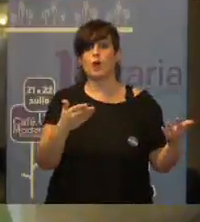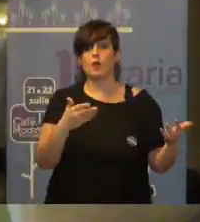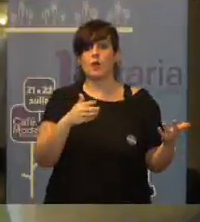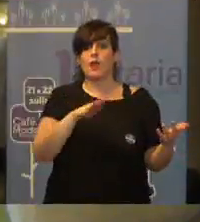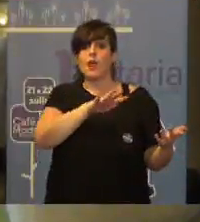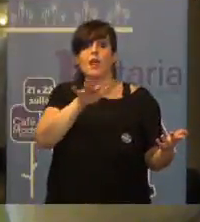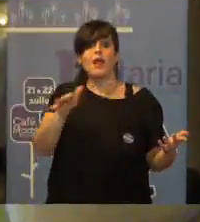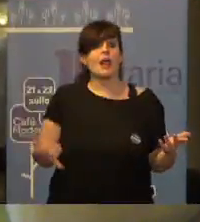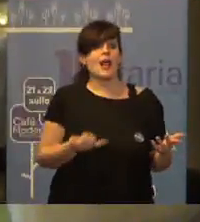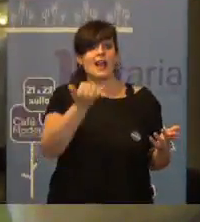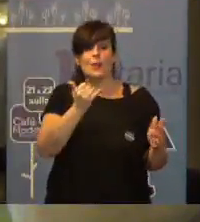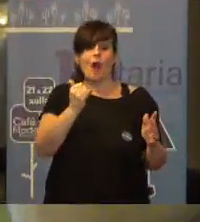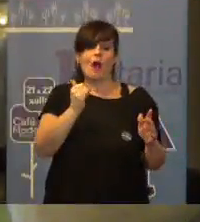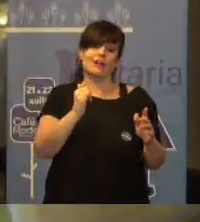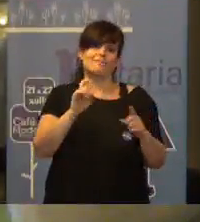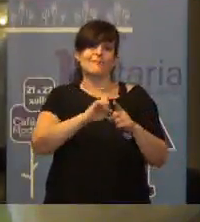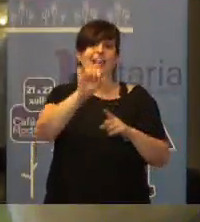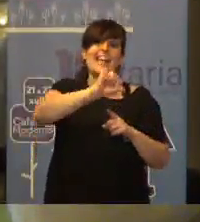tan líquida, pero non tan líquida. Aquí